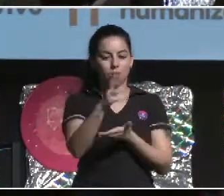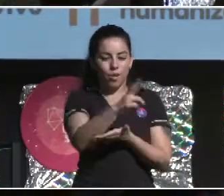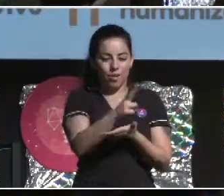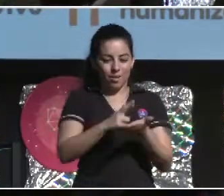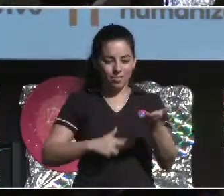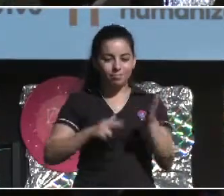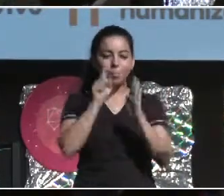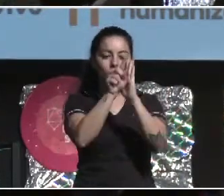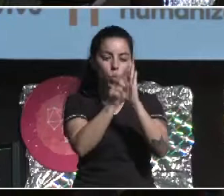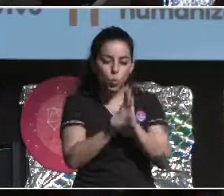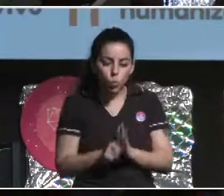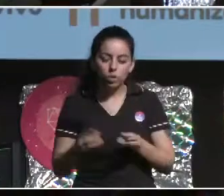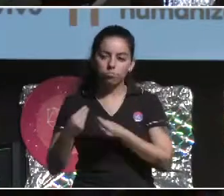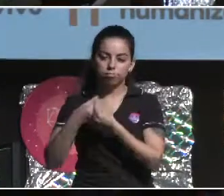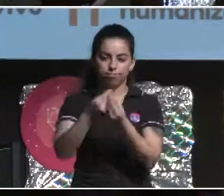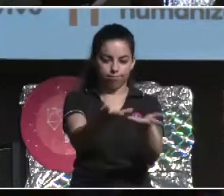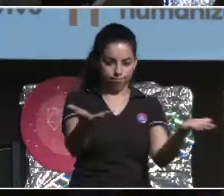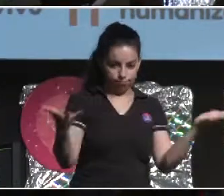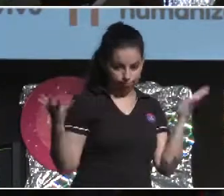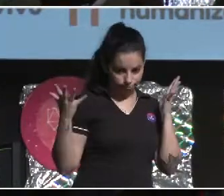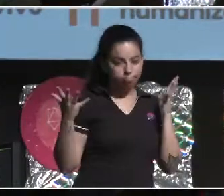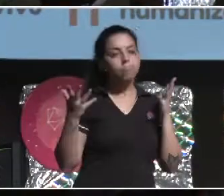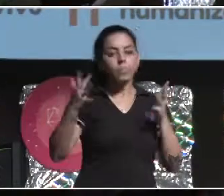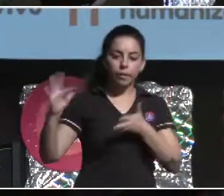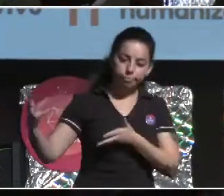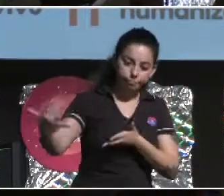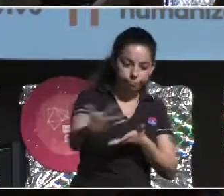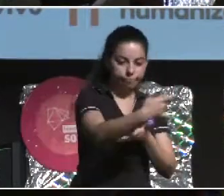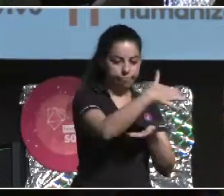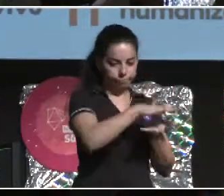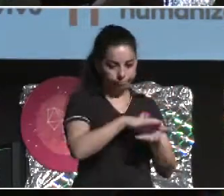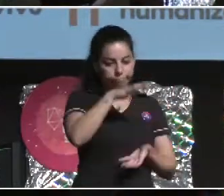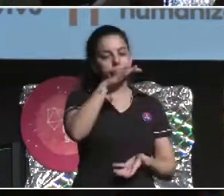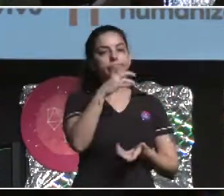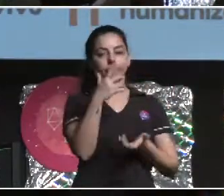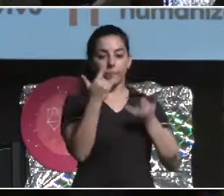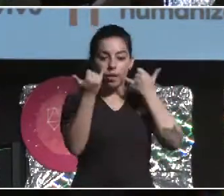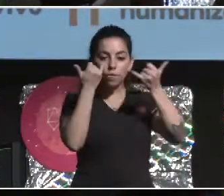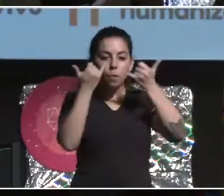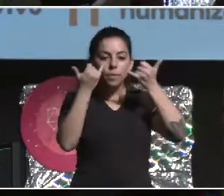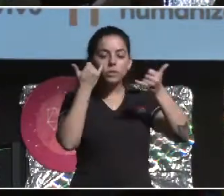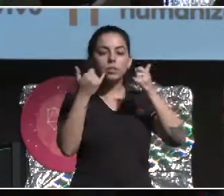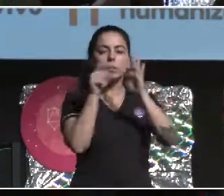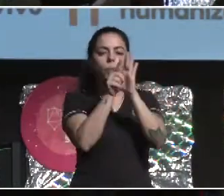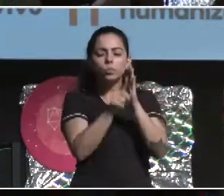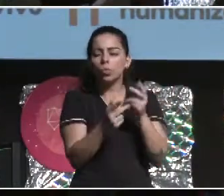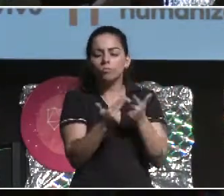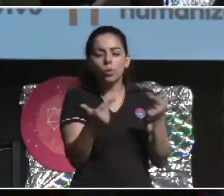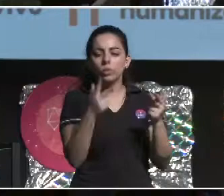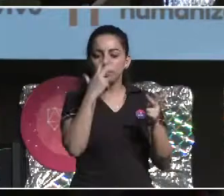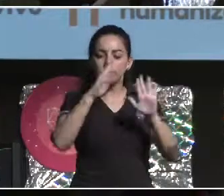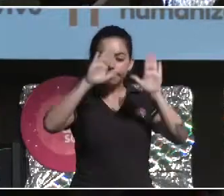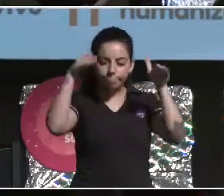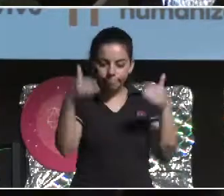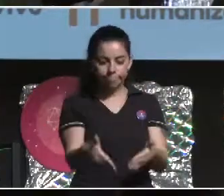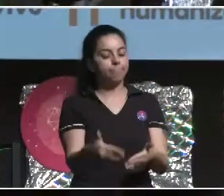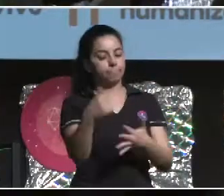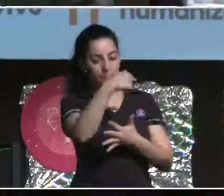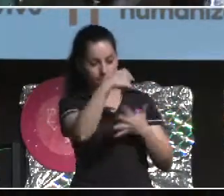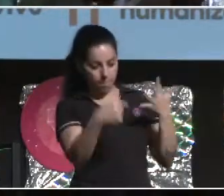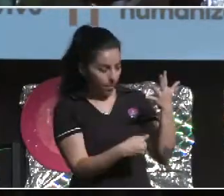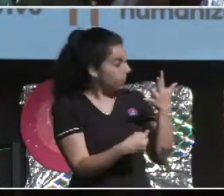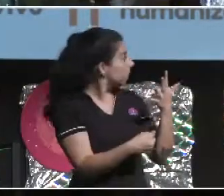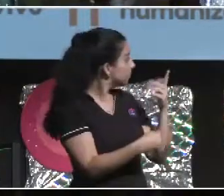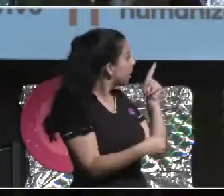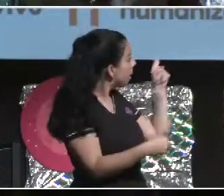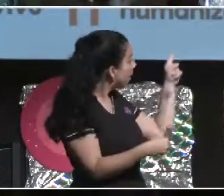de recolección de información, un cuestionario, en el cual preguntábamos sobre temas muy puntuales. Este es el